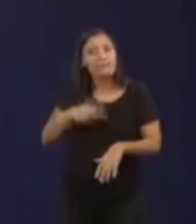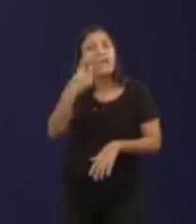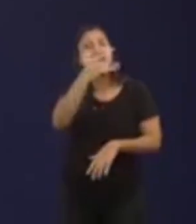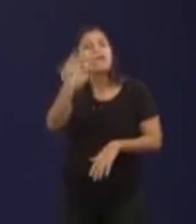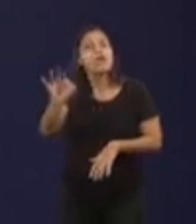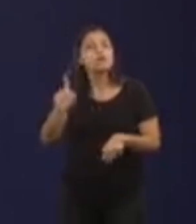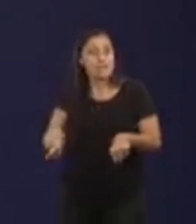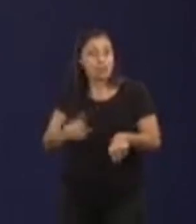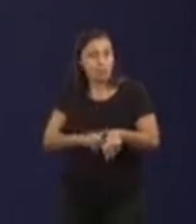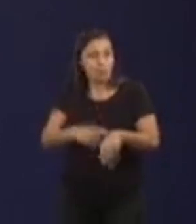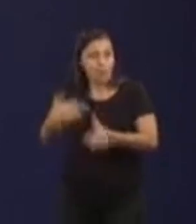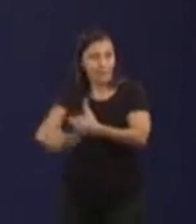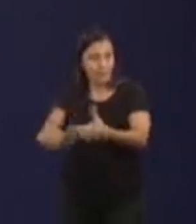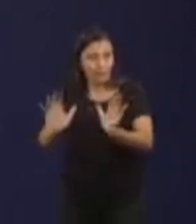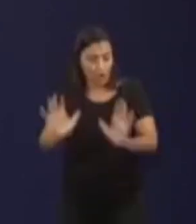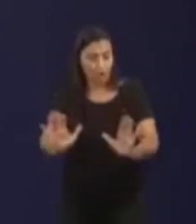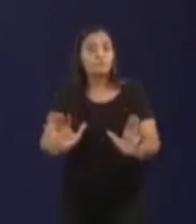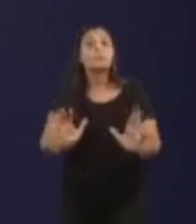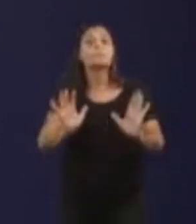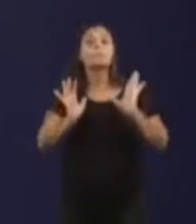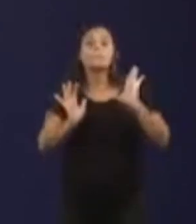allá de El